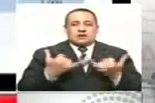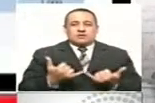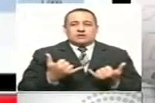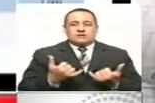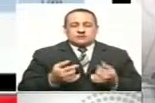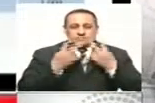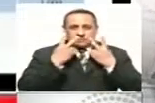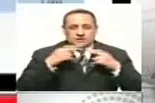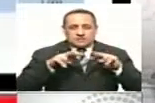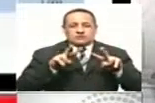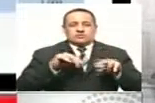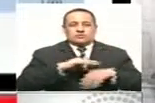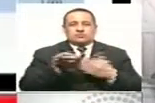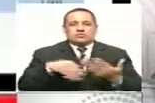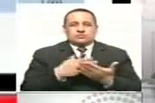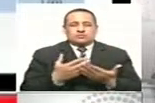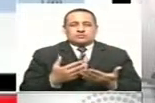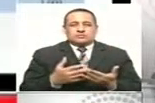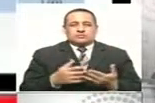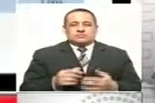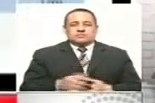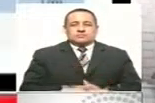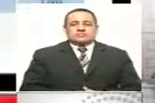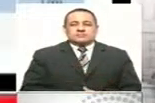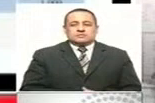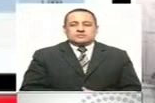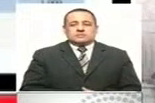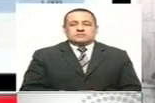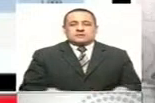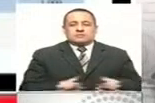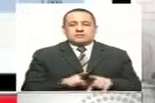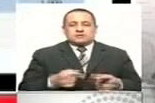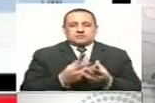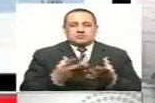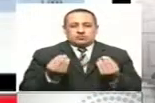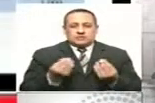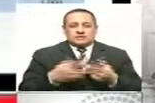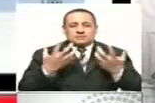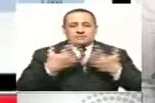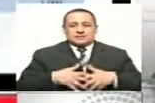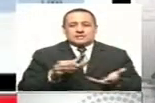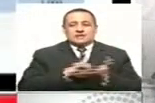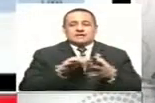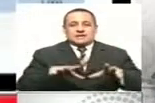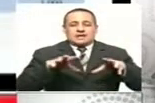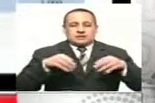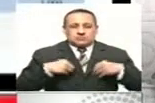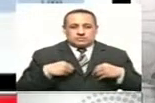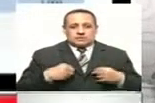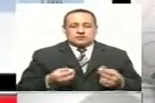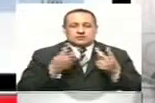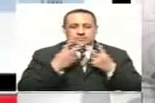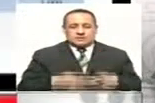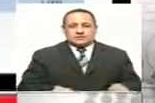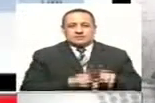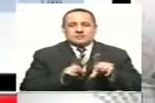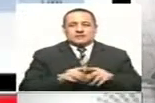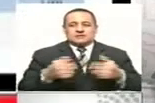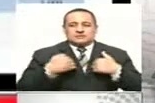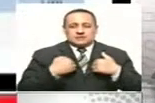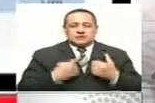dirigido a empresas de por las empresas que quieren acogerse, además tendrían